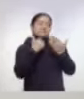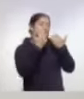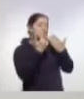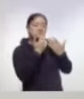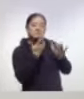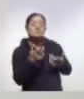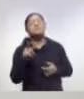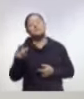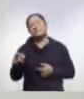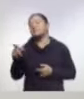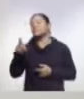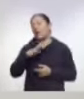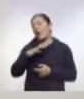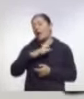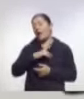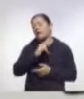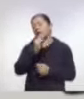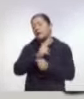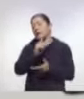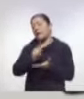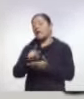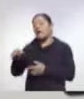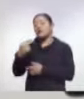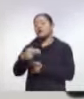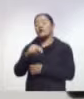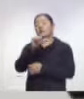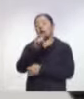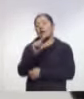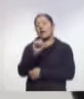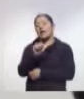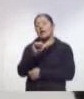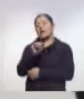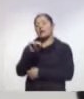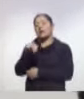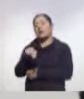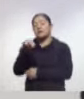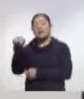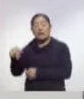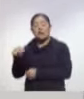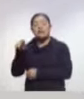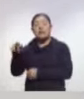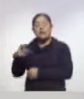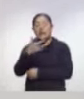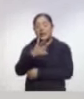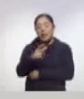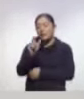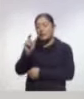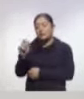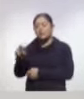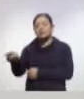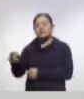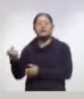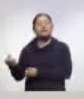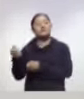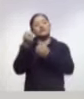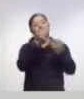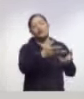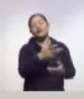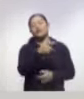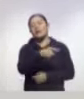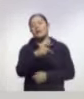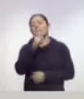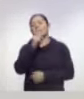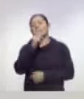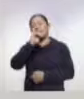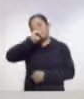de delito, la persona identificada como Alain N. de 27 años de edad, el arma y los cartuchos fueron puestos a disposición ante la autoridad